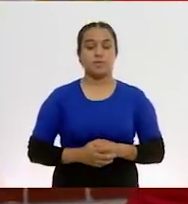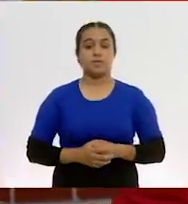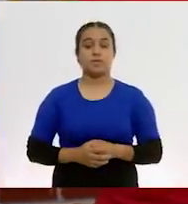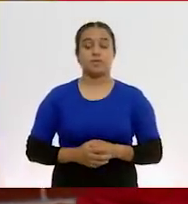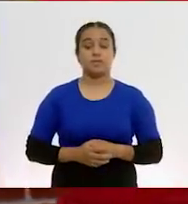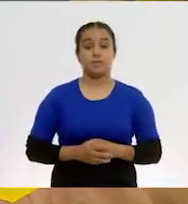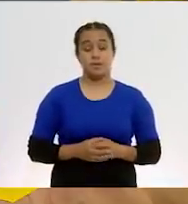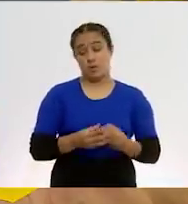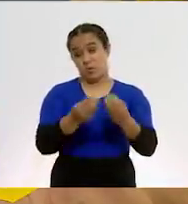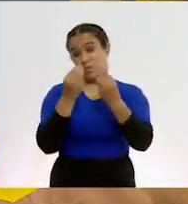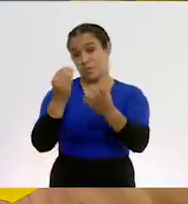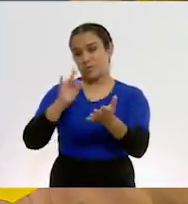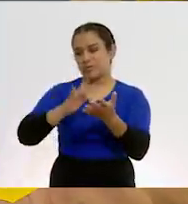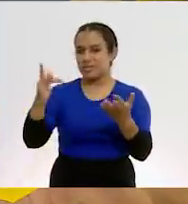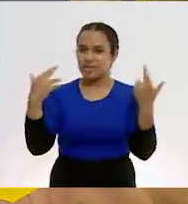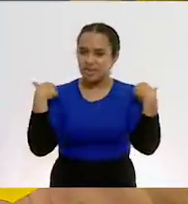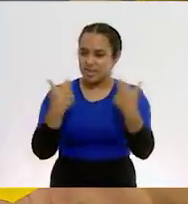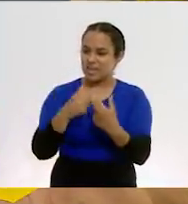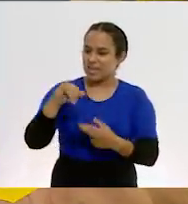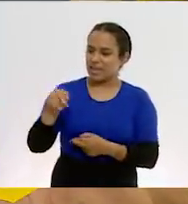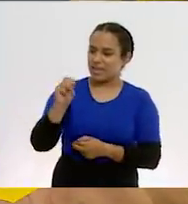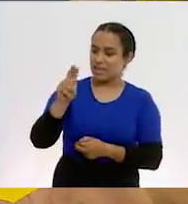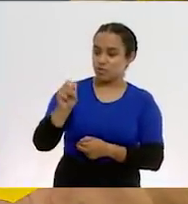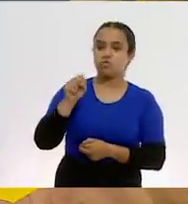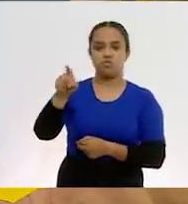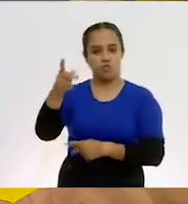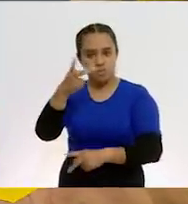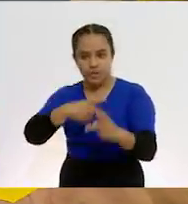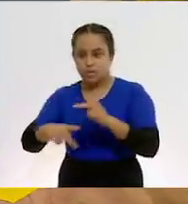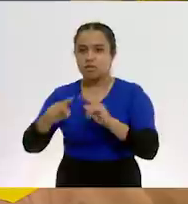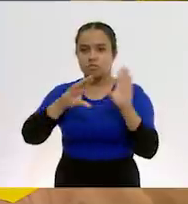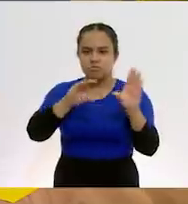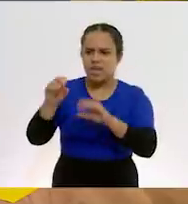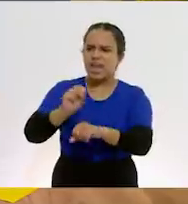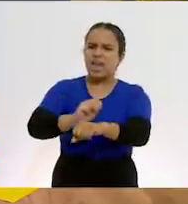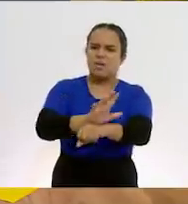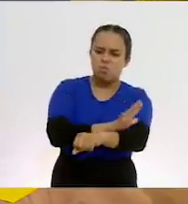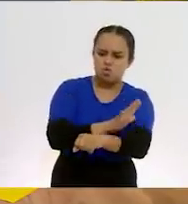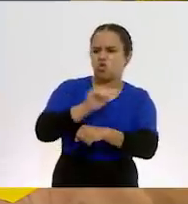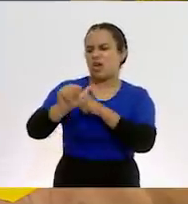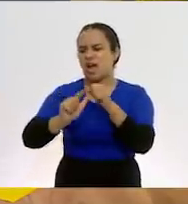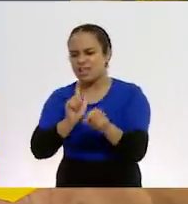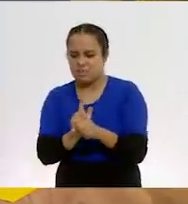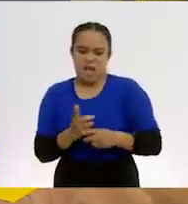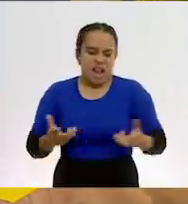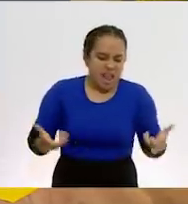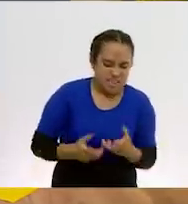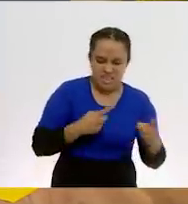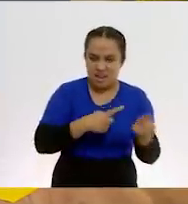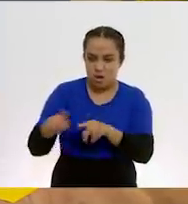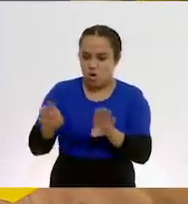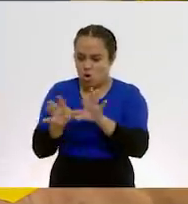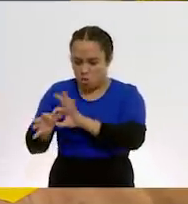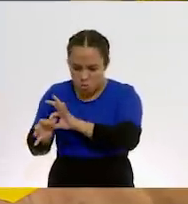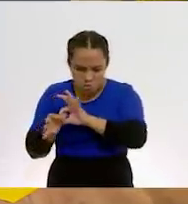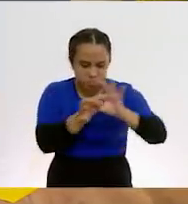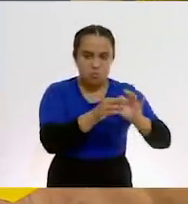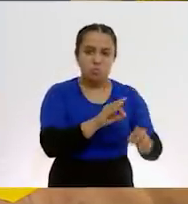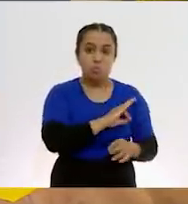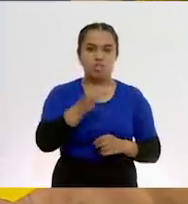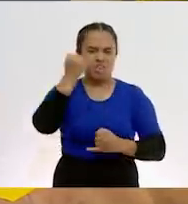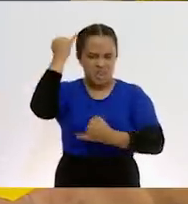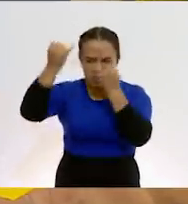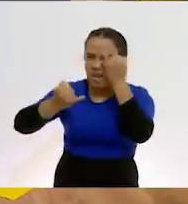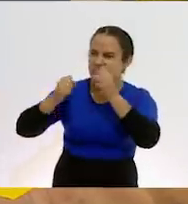Uy, pues muchas gracias, Maestro Jesús, por venir y enseñarnos las emociones, los animales, las acciones, las combinaciones y cómo ser